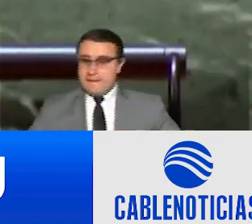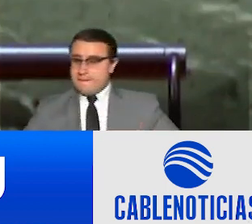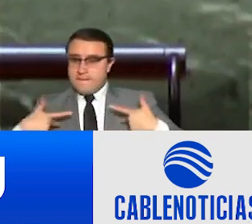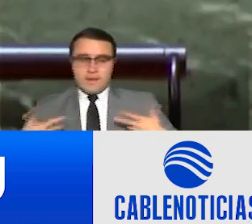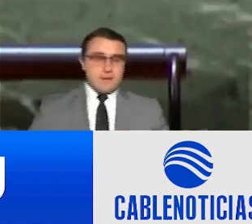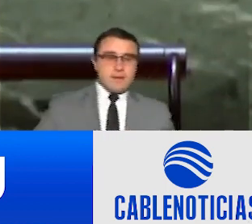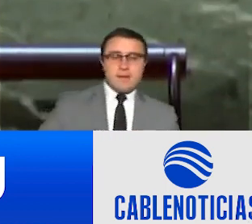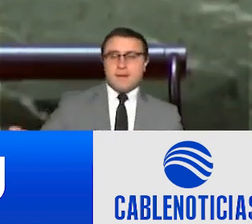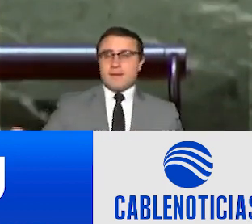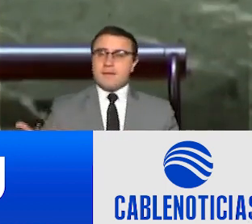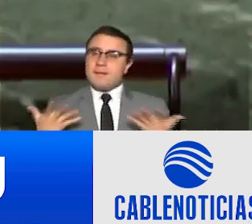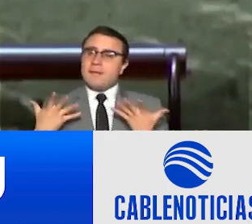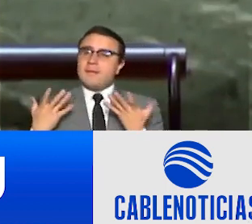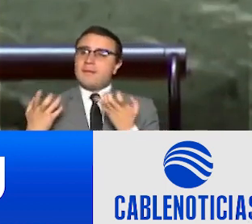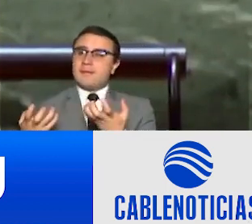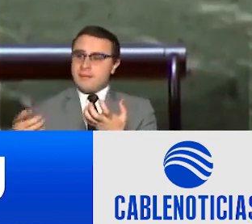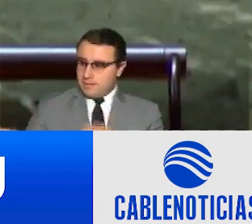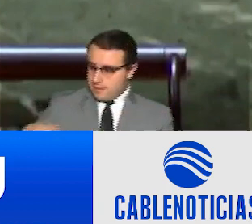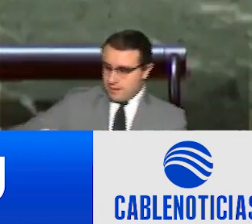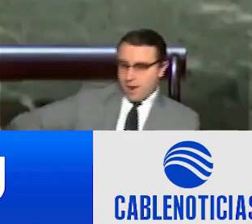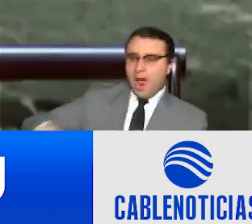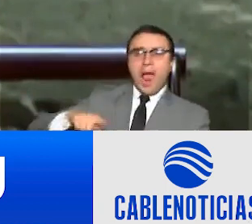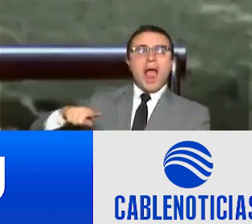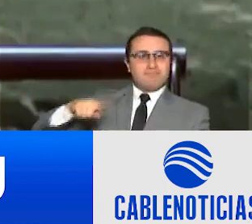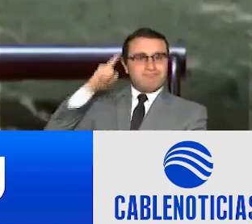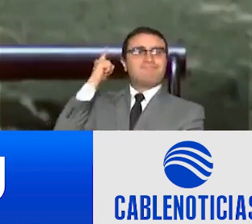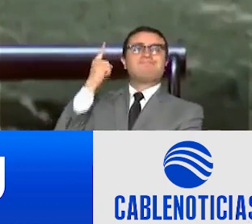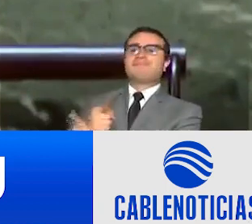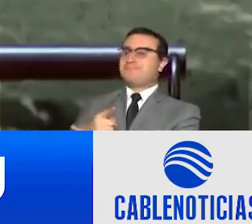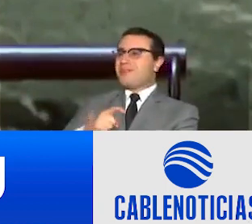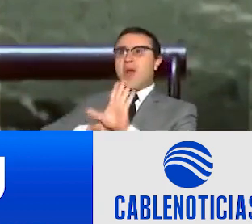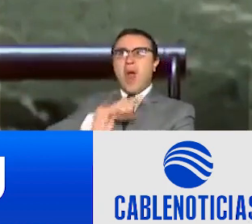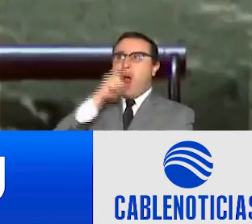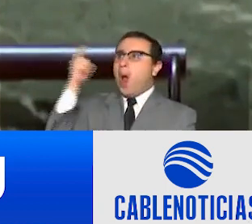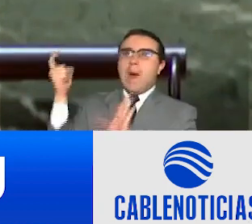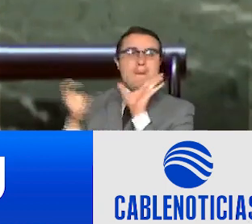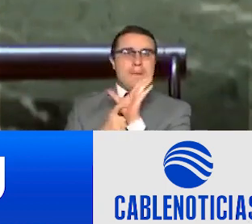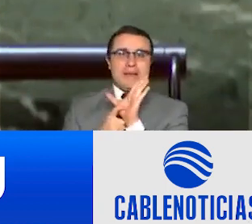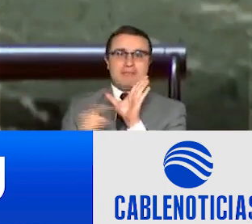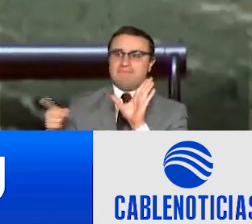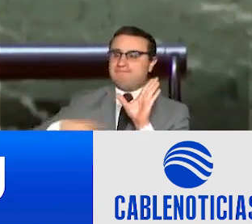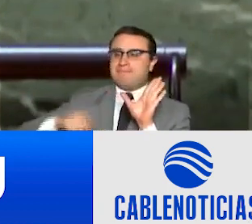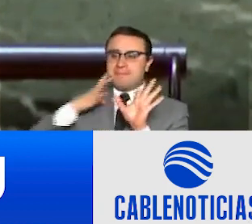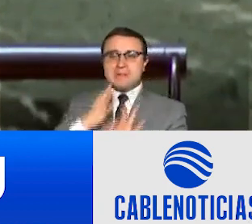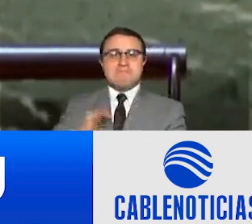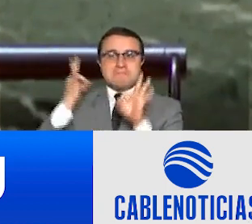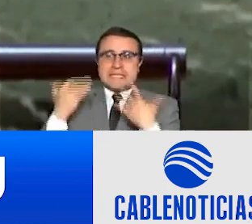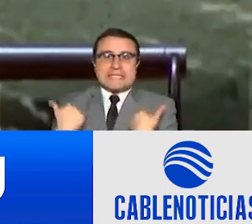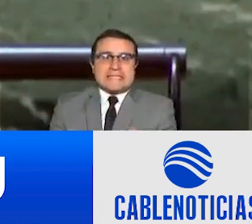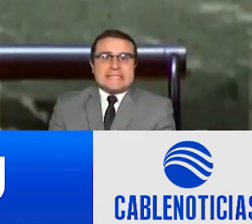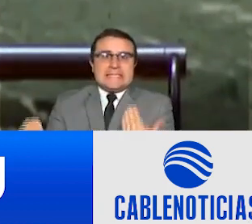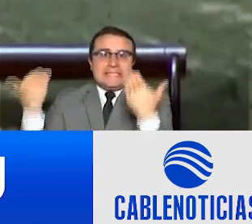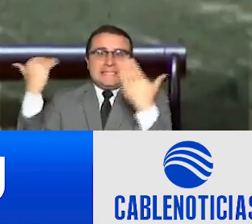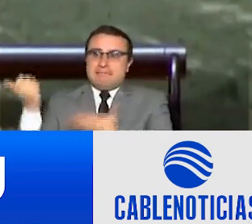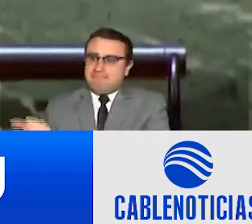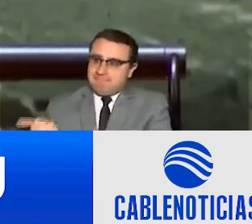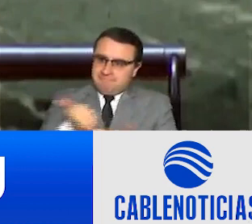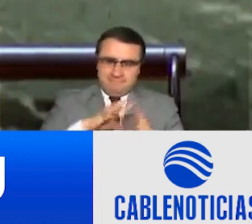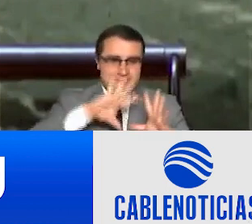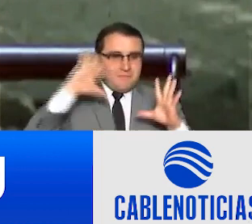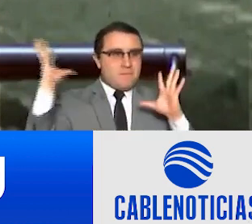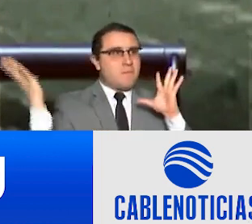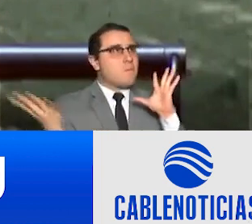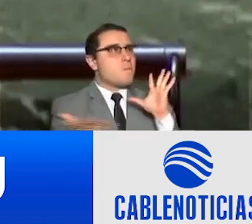era absolutamente certero, absolutamente práctico para la realidad del mundo de